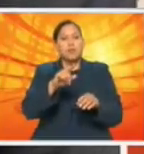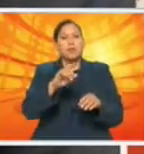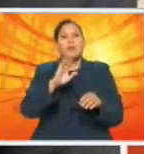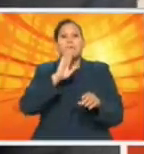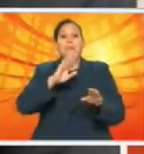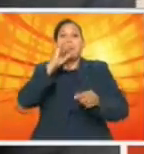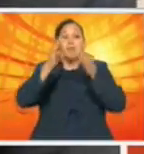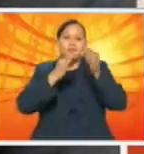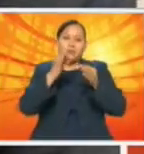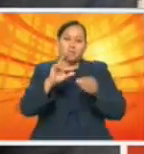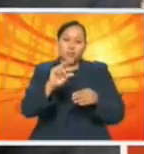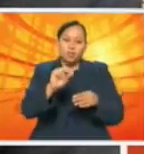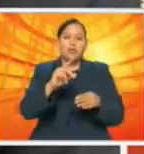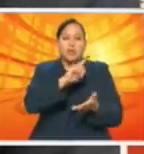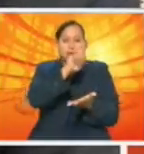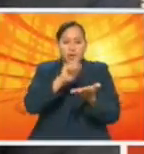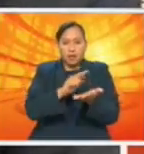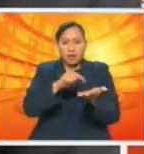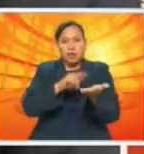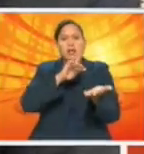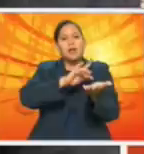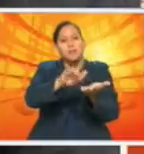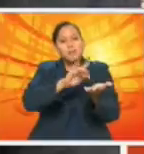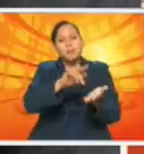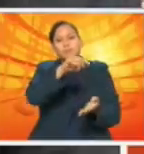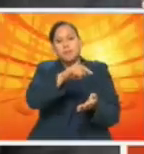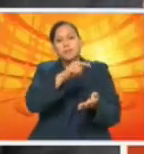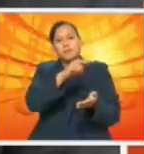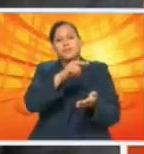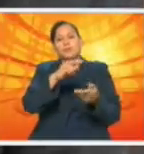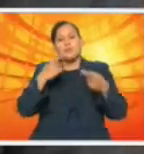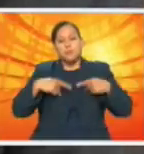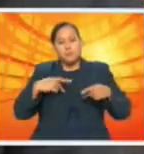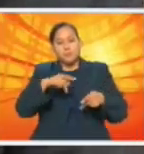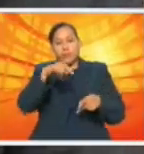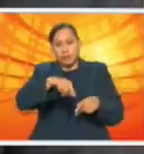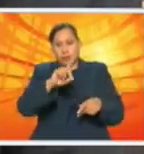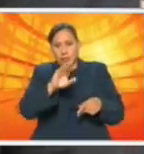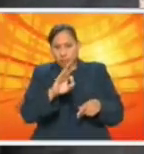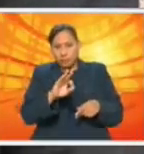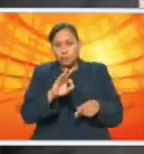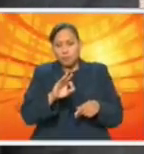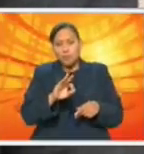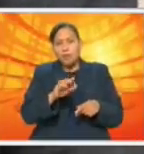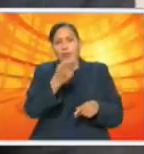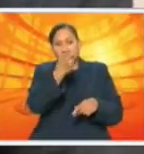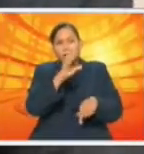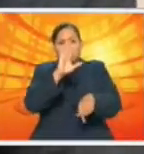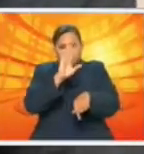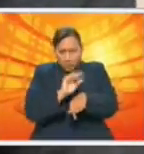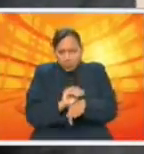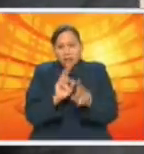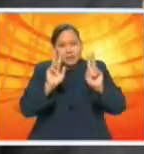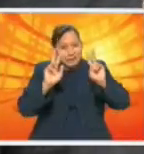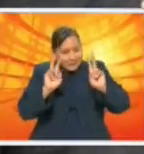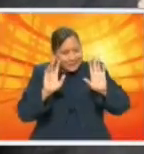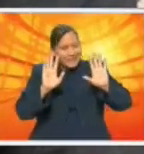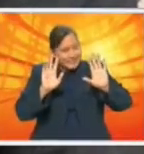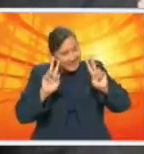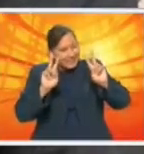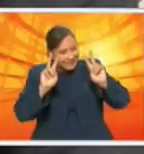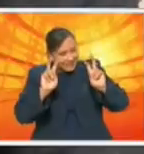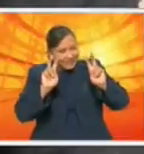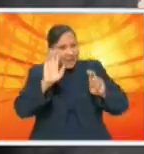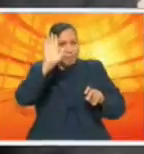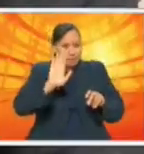noticias. Tenemos una ley de participación ciudadana en el DF que en teoría permite todo esto, en teoría, sí. pero lo que vamos a